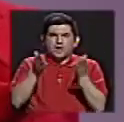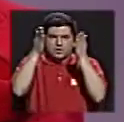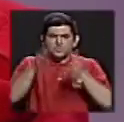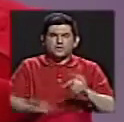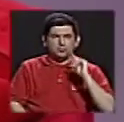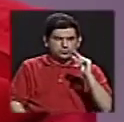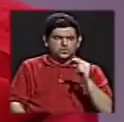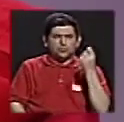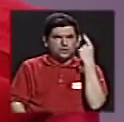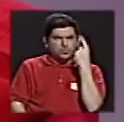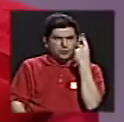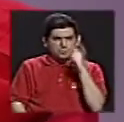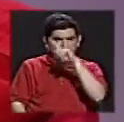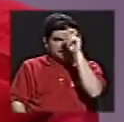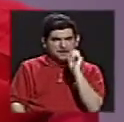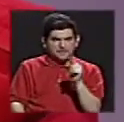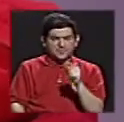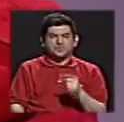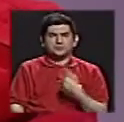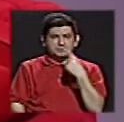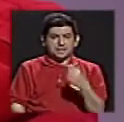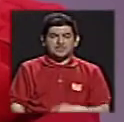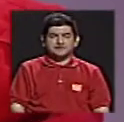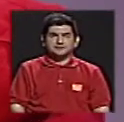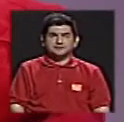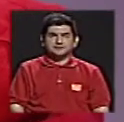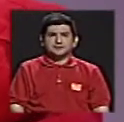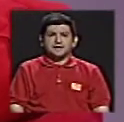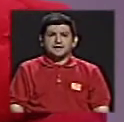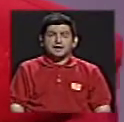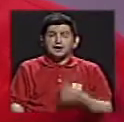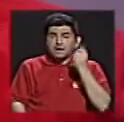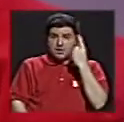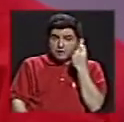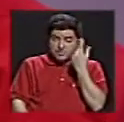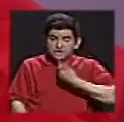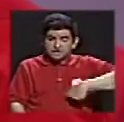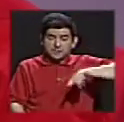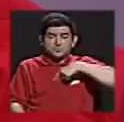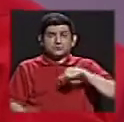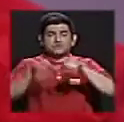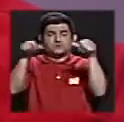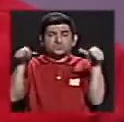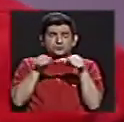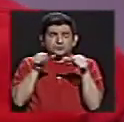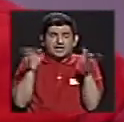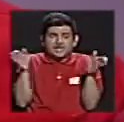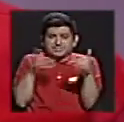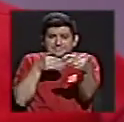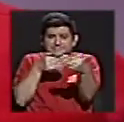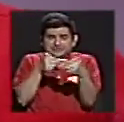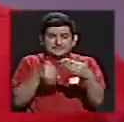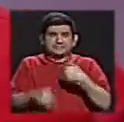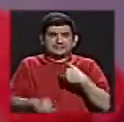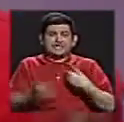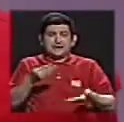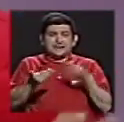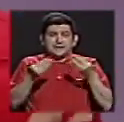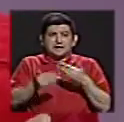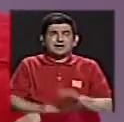entender, ¿verdad? Como la pregunta que hace la compañera, lo que tiene que entender es que como nosotros somos de áreas muy pequeñas, entonces nosotros tenemos casi